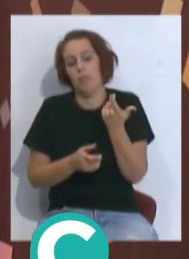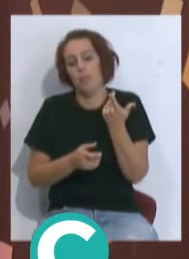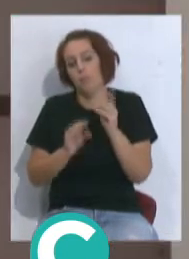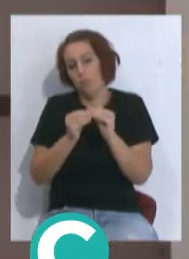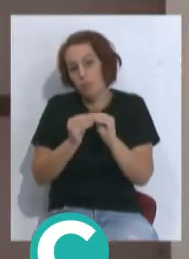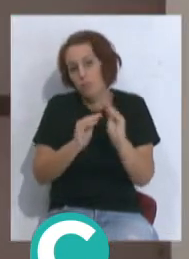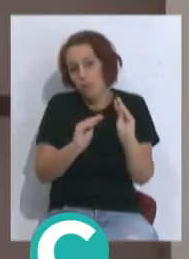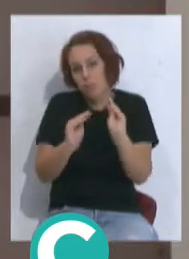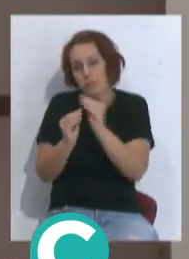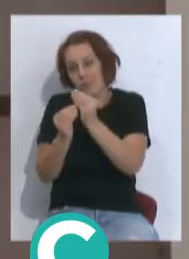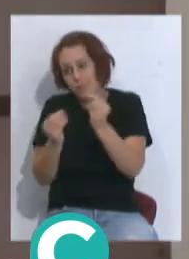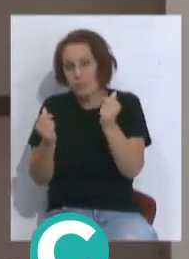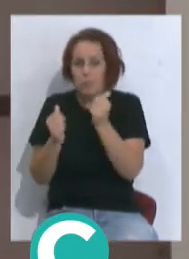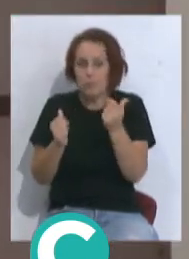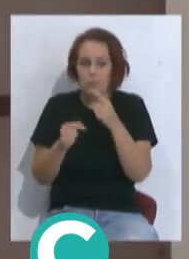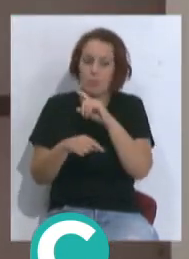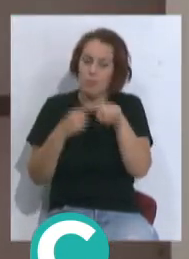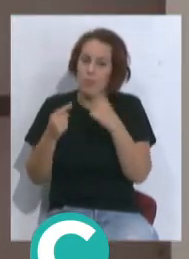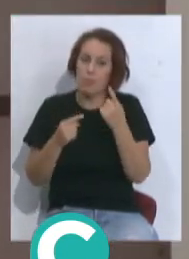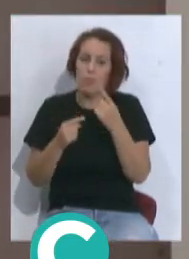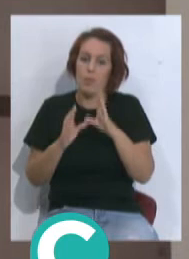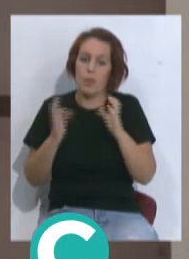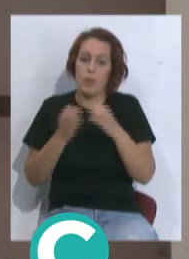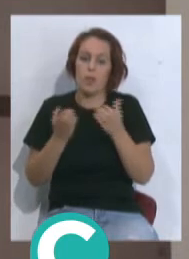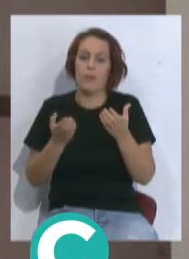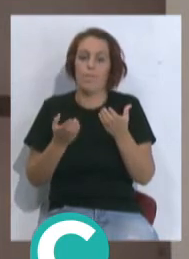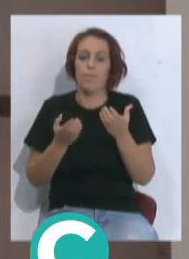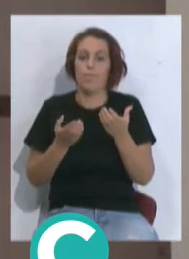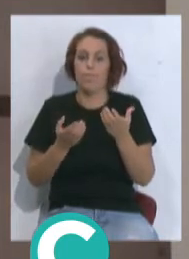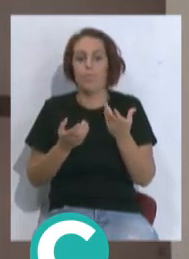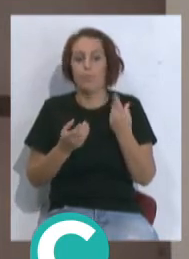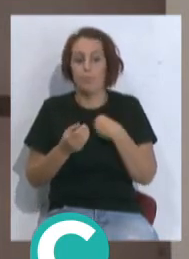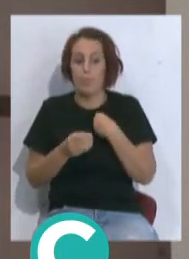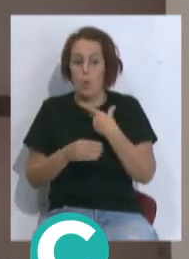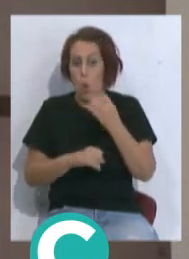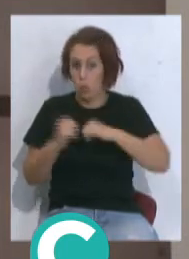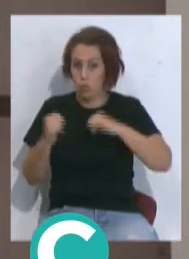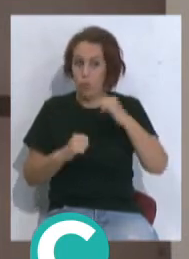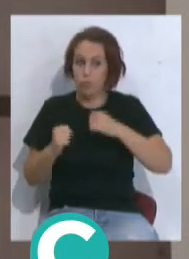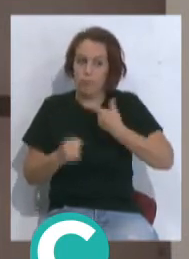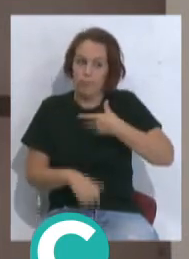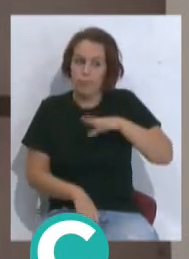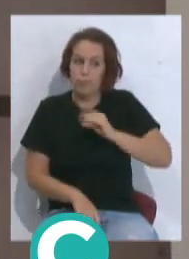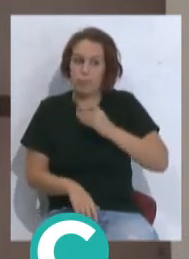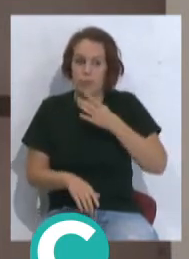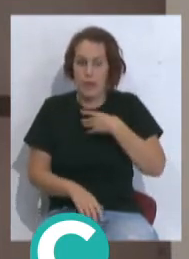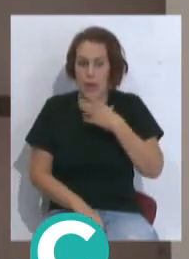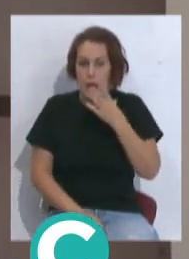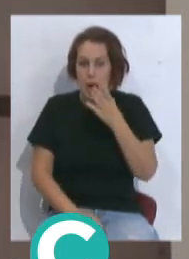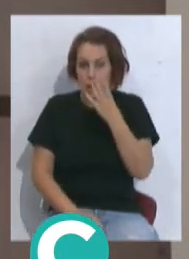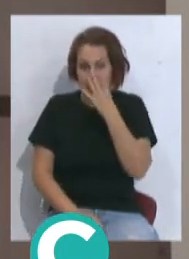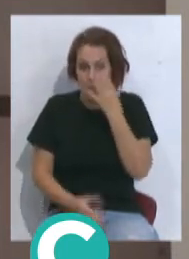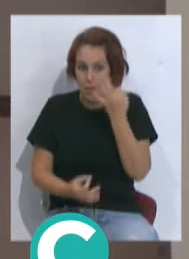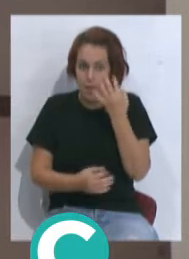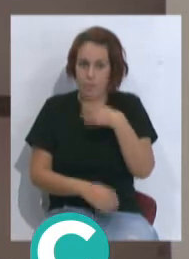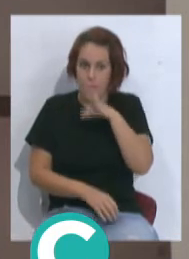lo dice de otra. Y después también están las agrupaciones no de, o sea, las de concurso, que también entienden que el carnaval es en febrero